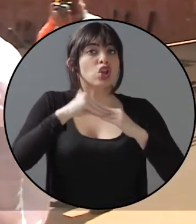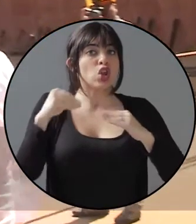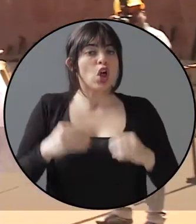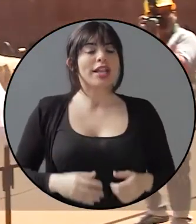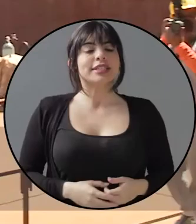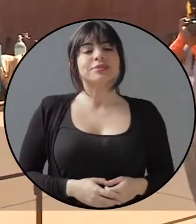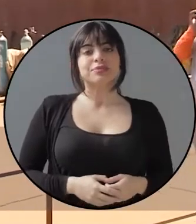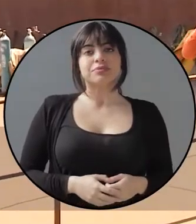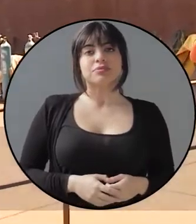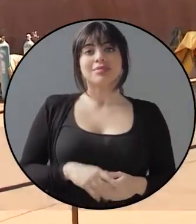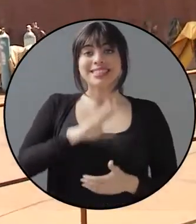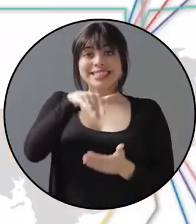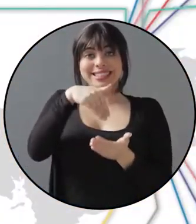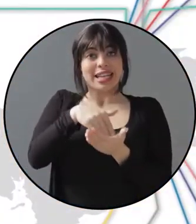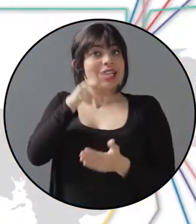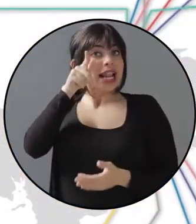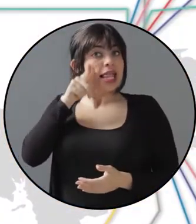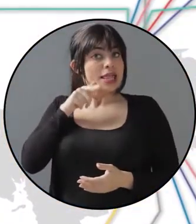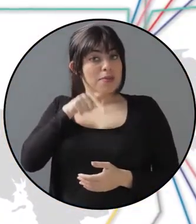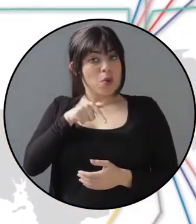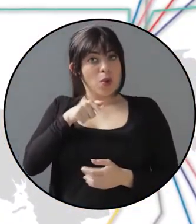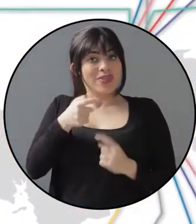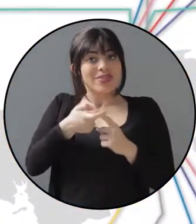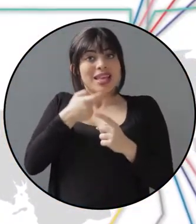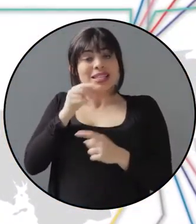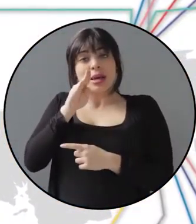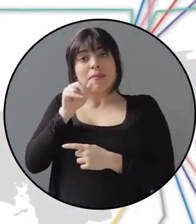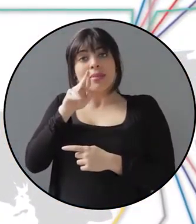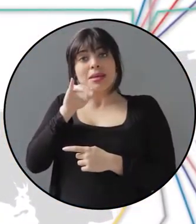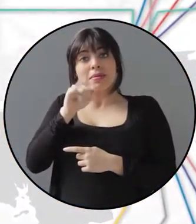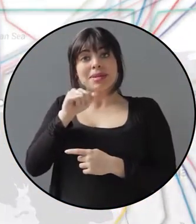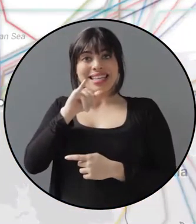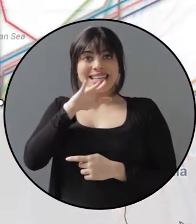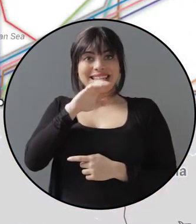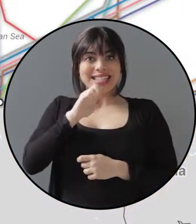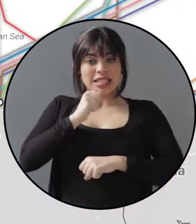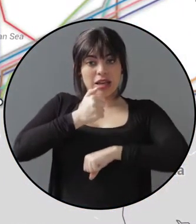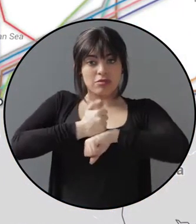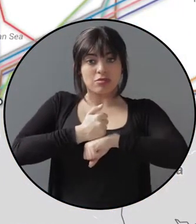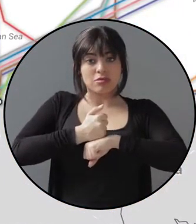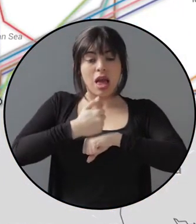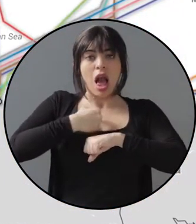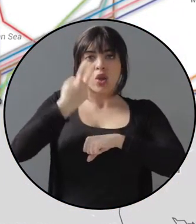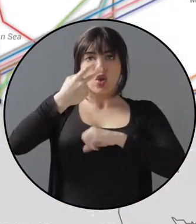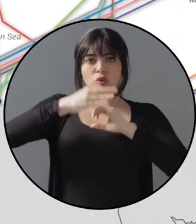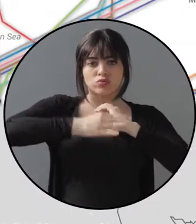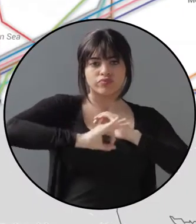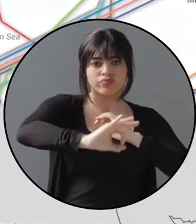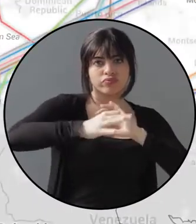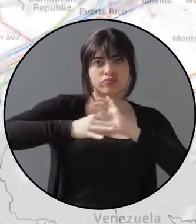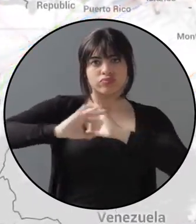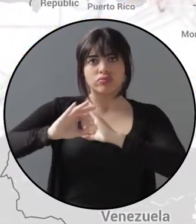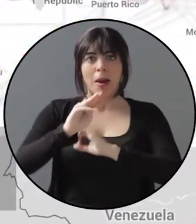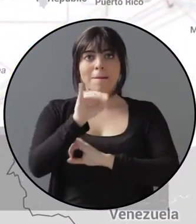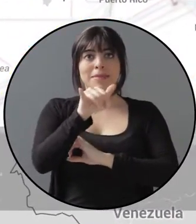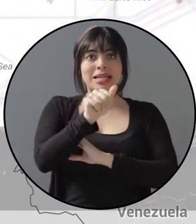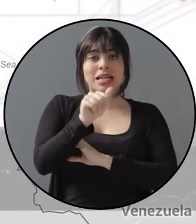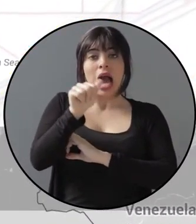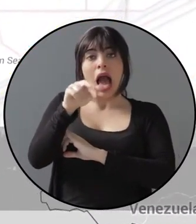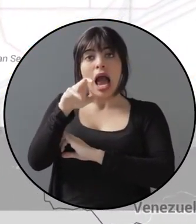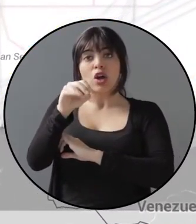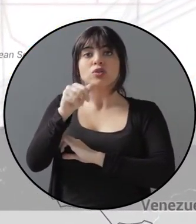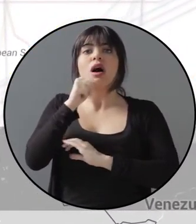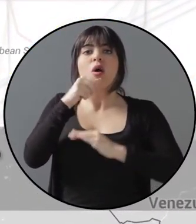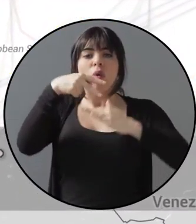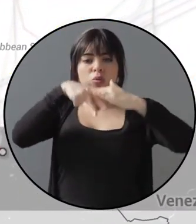millones de dólares. En el centro de Limón, desde la estación Bribri de Lice, los cables submarinos Maya y